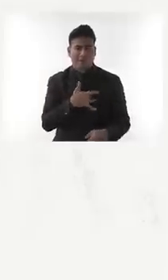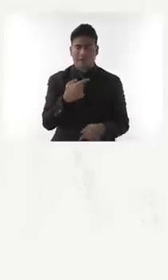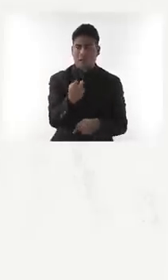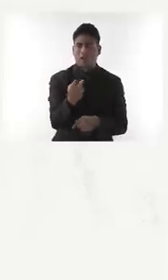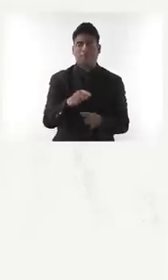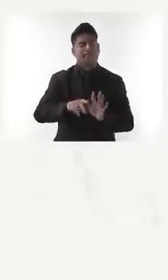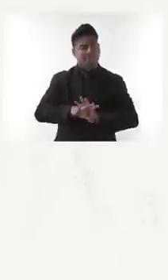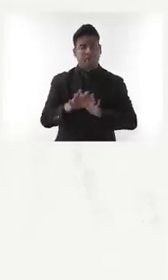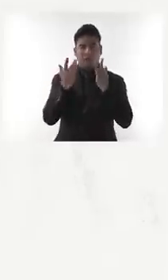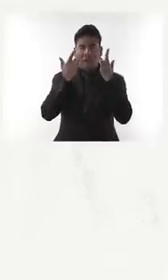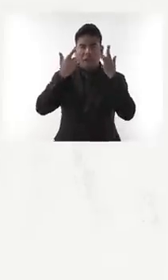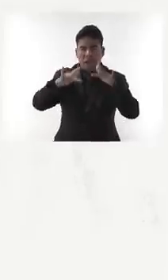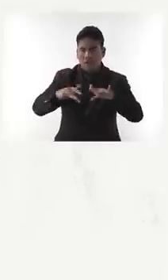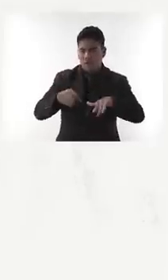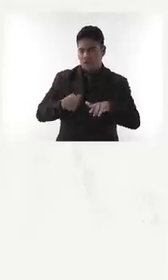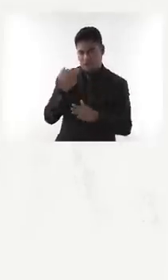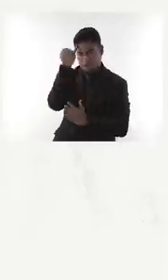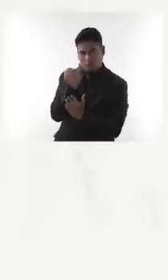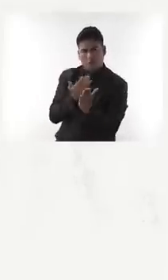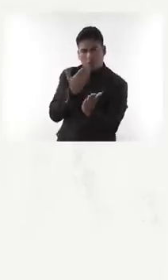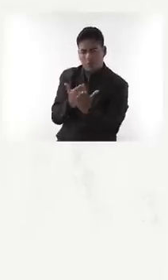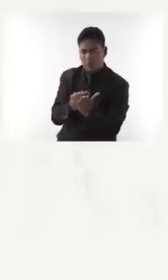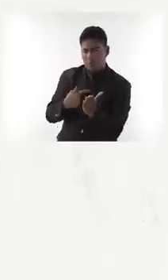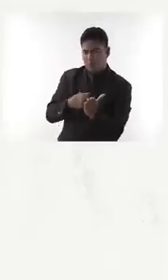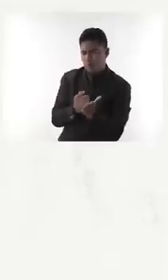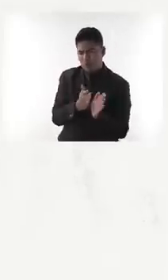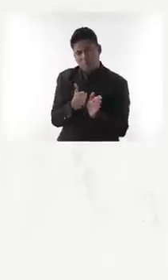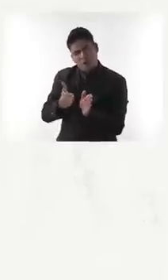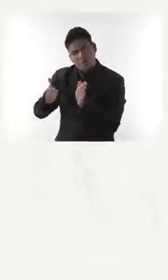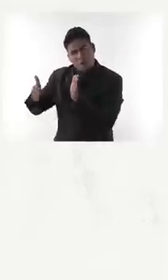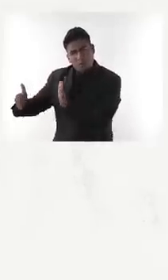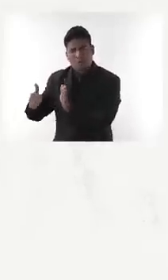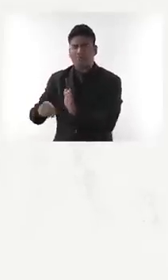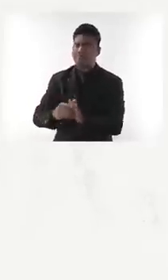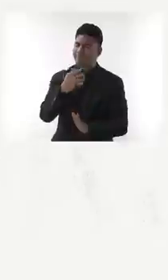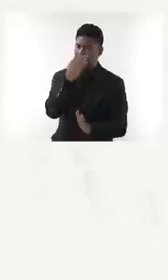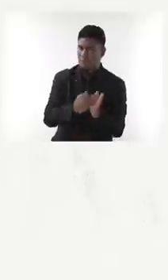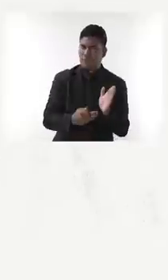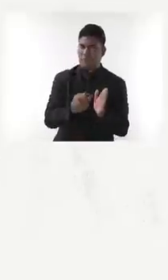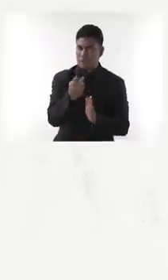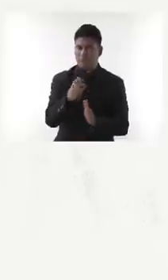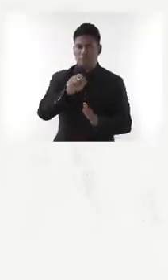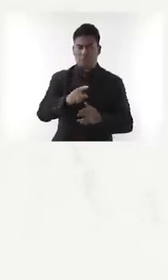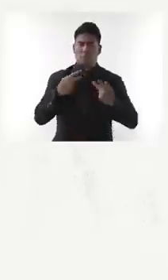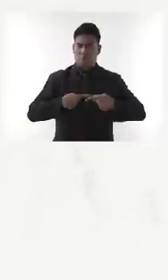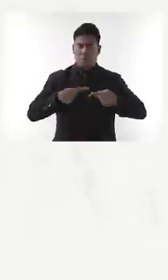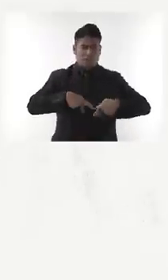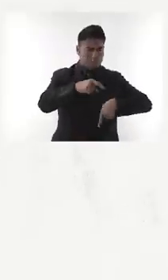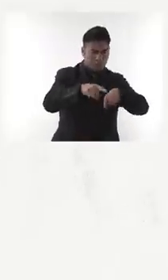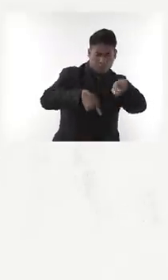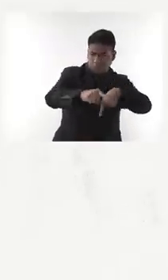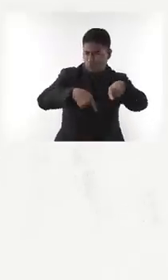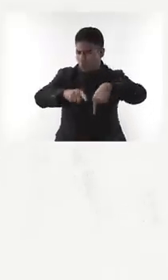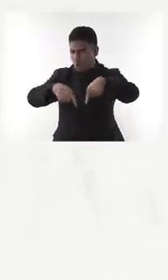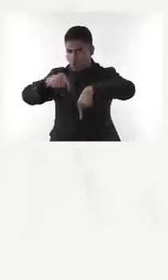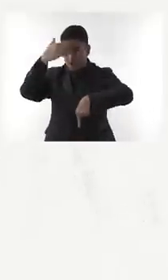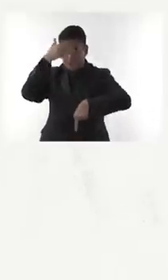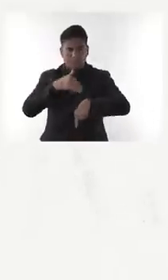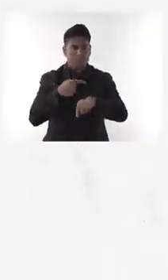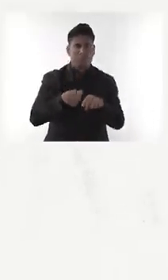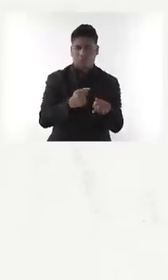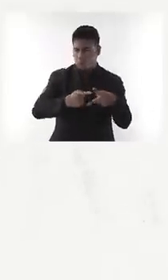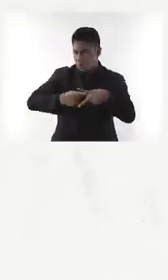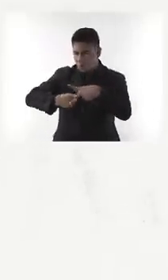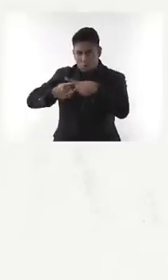trabajadas. Y nos faltó también mantener la cantidad de jugadores y minutos jugados por nuestros seleccionados en las